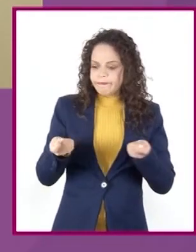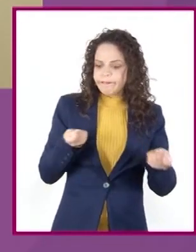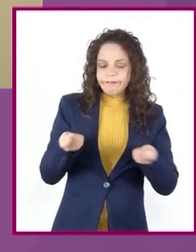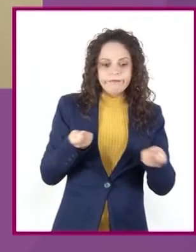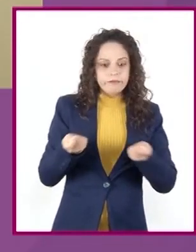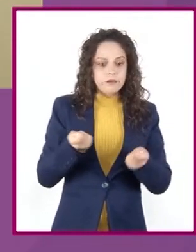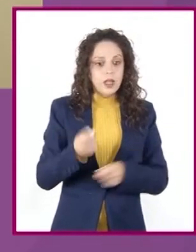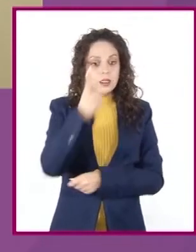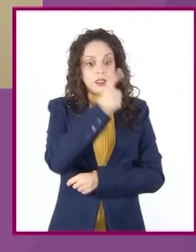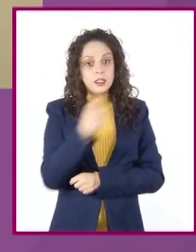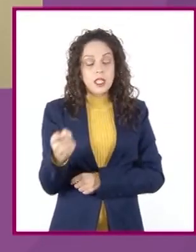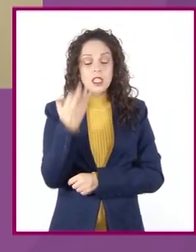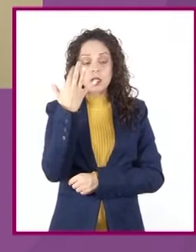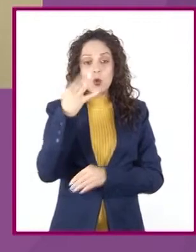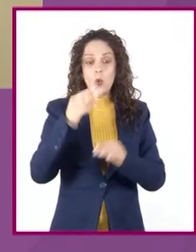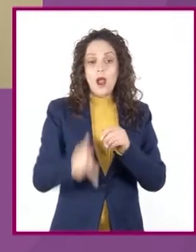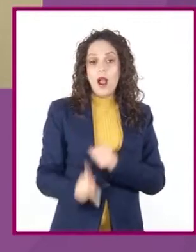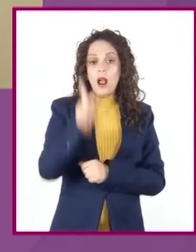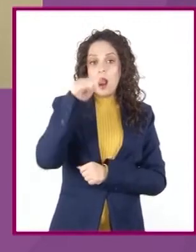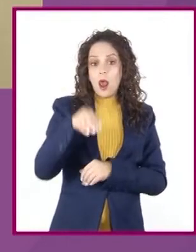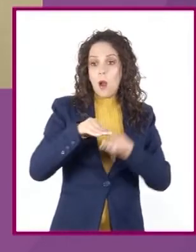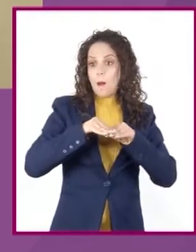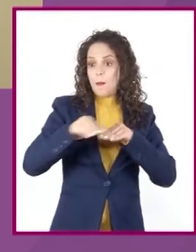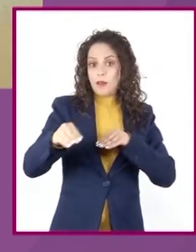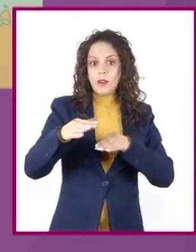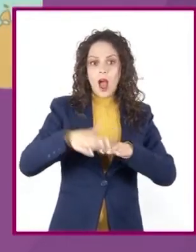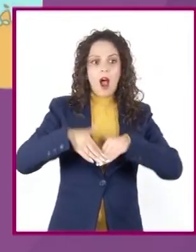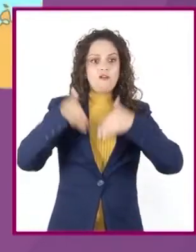150 kilómetros fuera del Valle de Oaxaca.